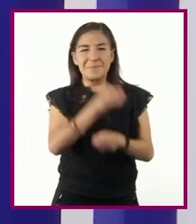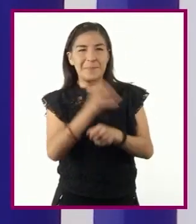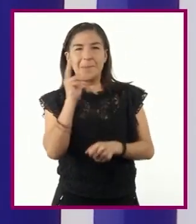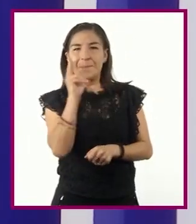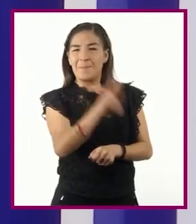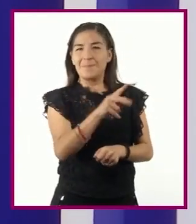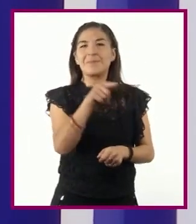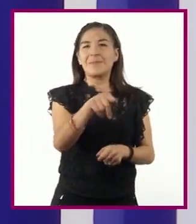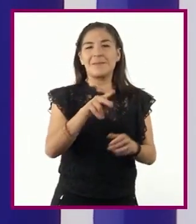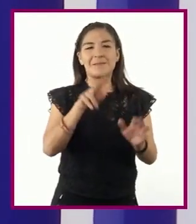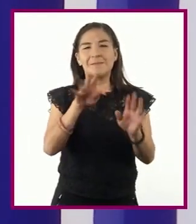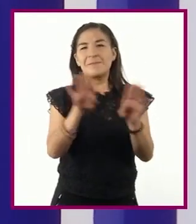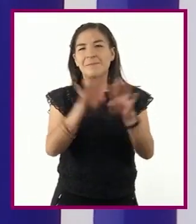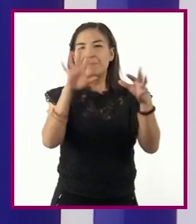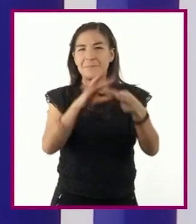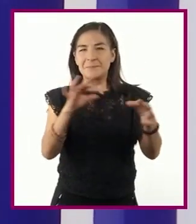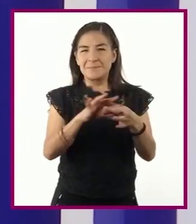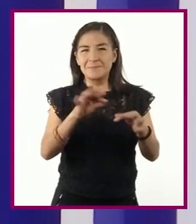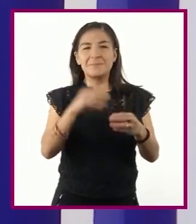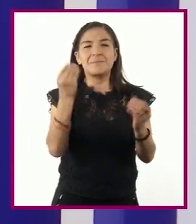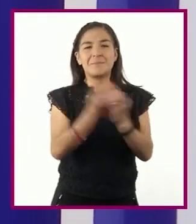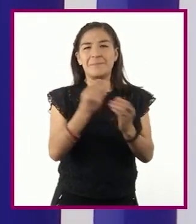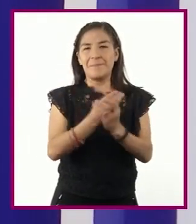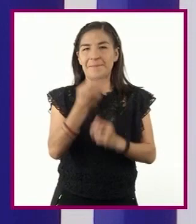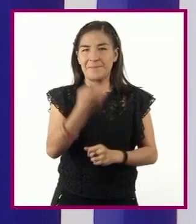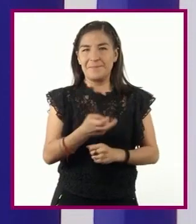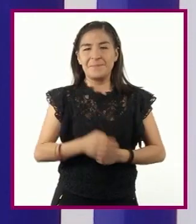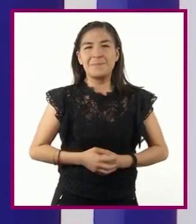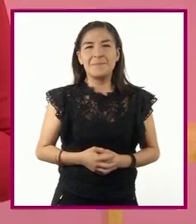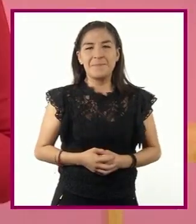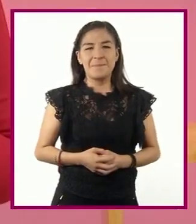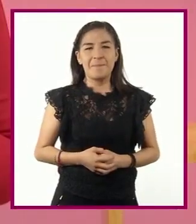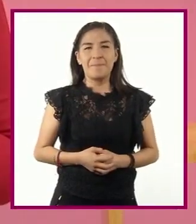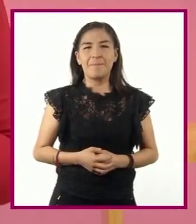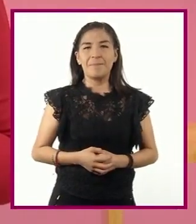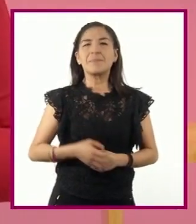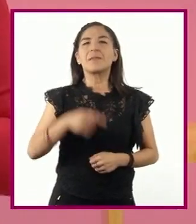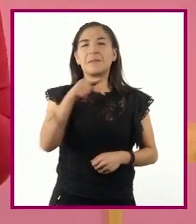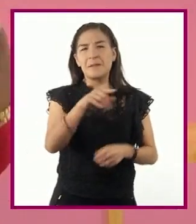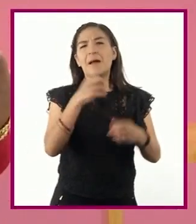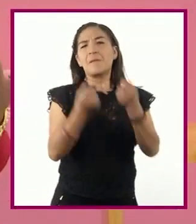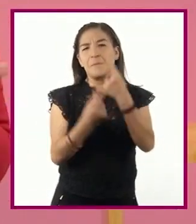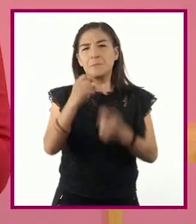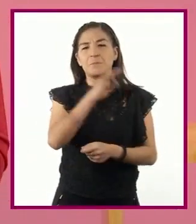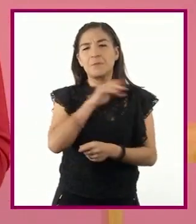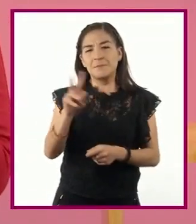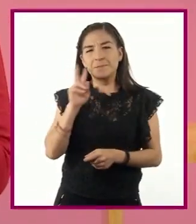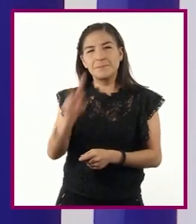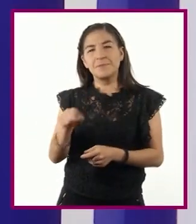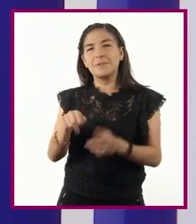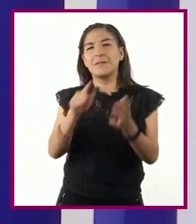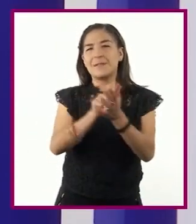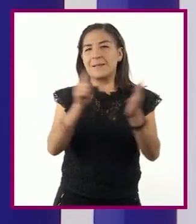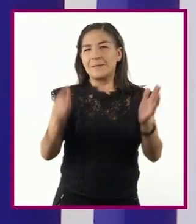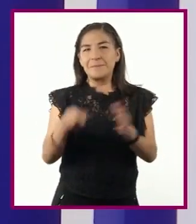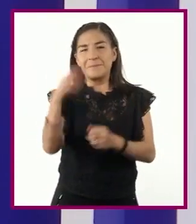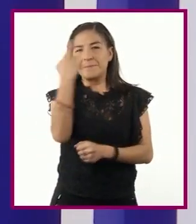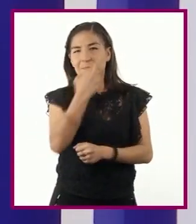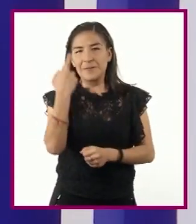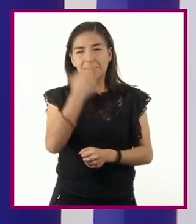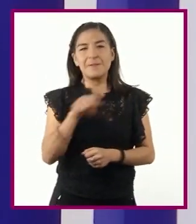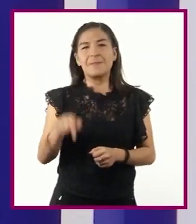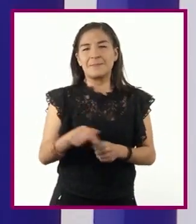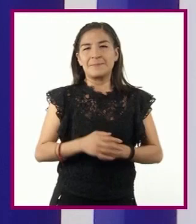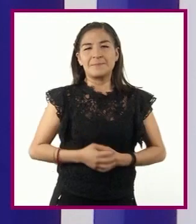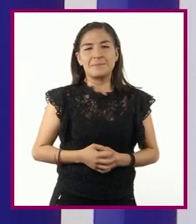dificultades que surjan al resolver los planteamientos de esta sesión. Muchas de estas las podrán ustedes resolver al momento de consultar su